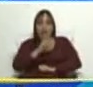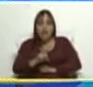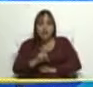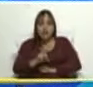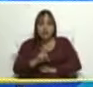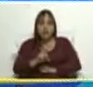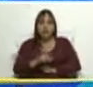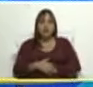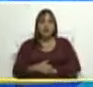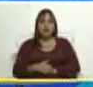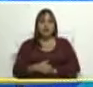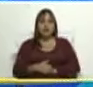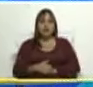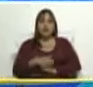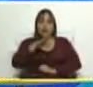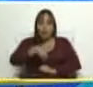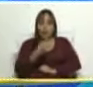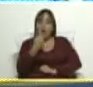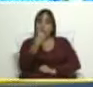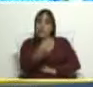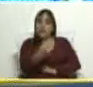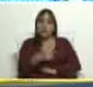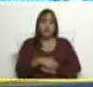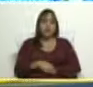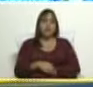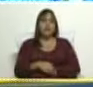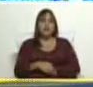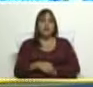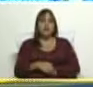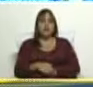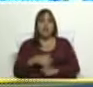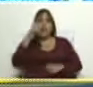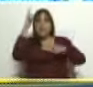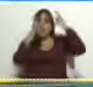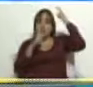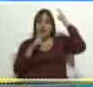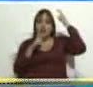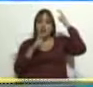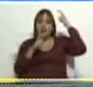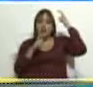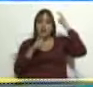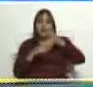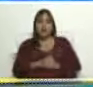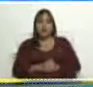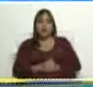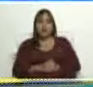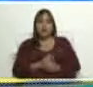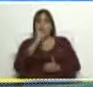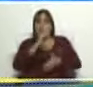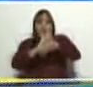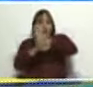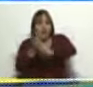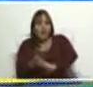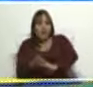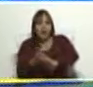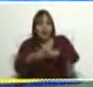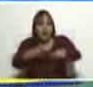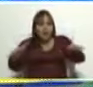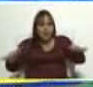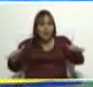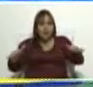compañeros, podemos decir: Chávez no aró en el mar, Chávez sembró